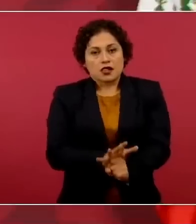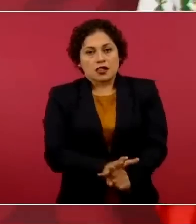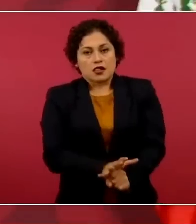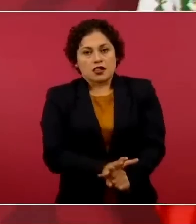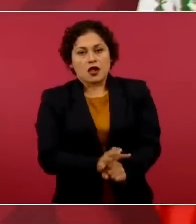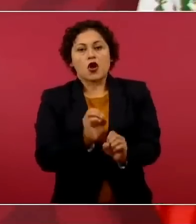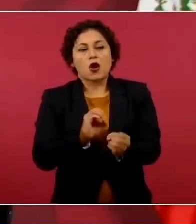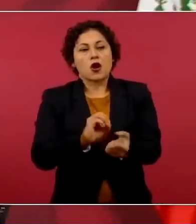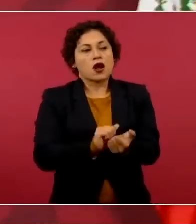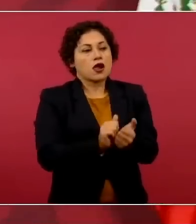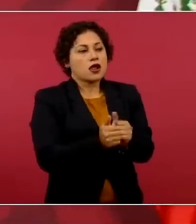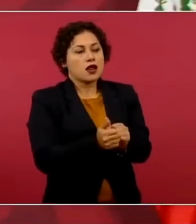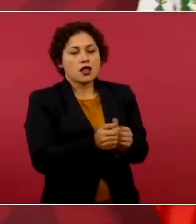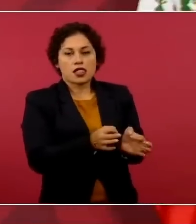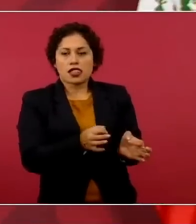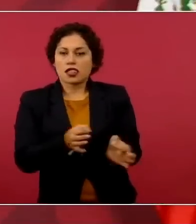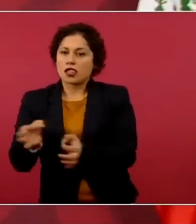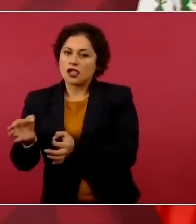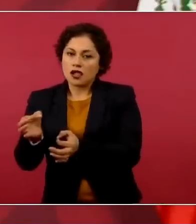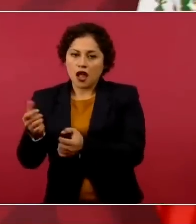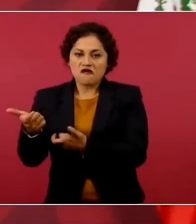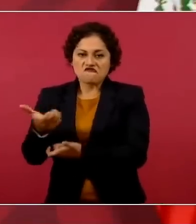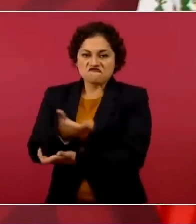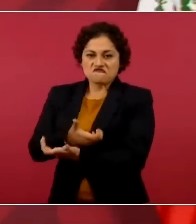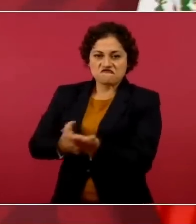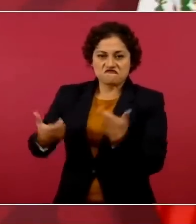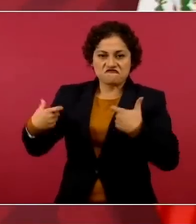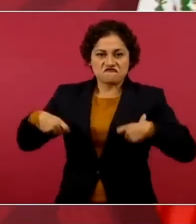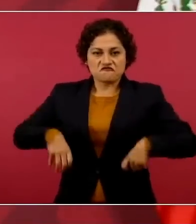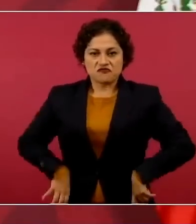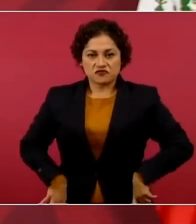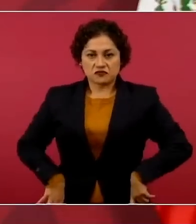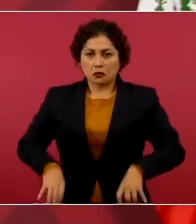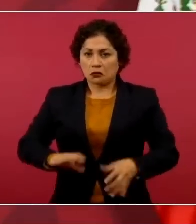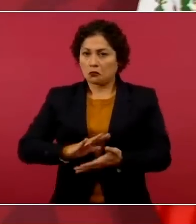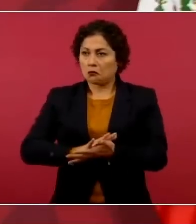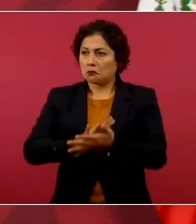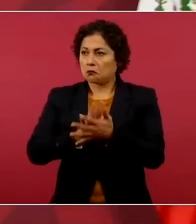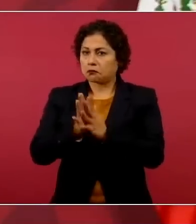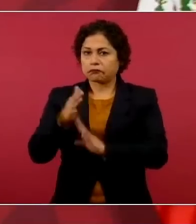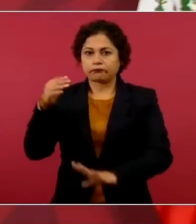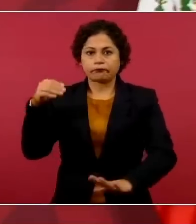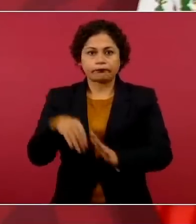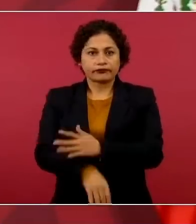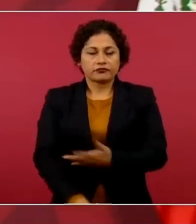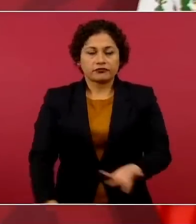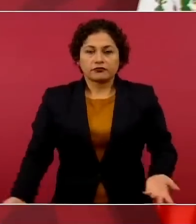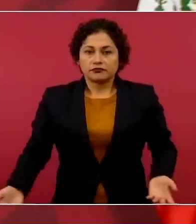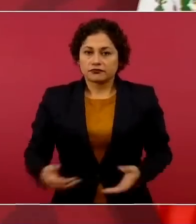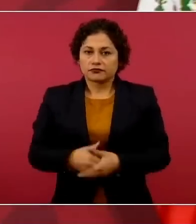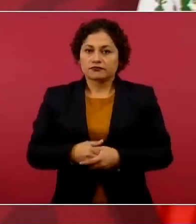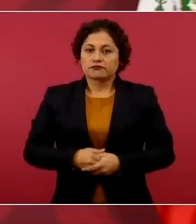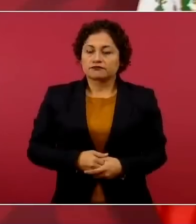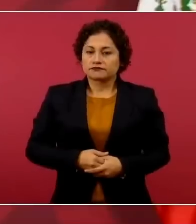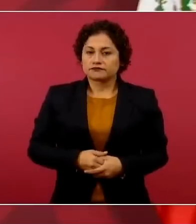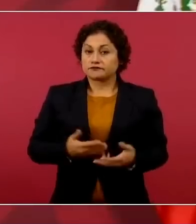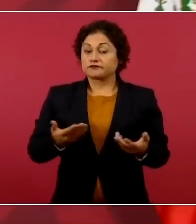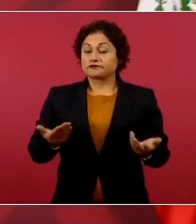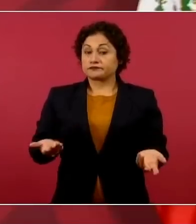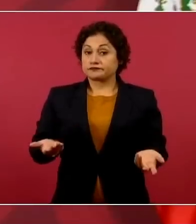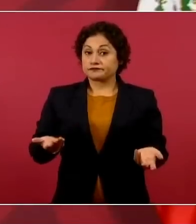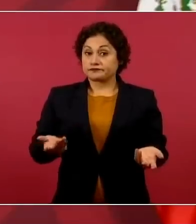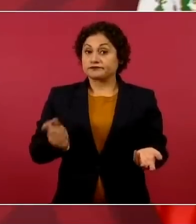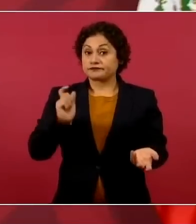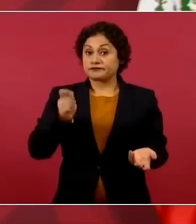Y ya no hay una